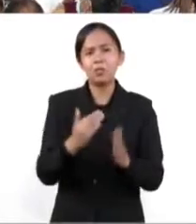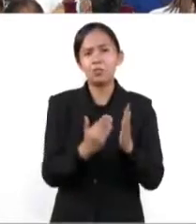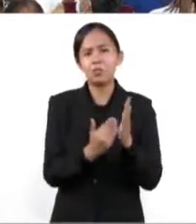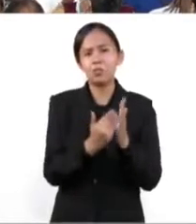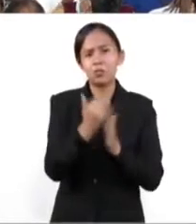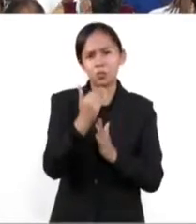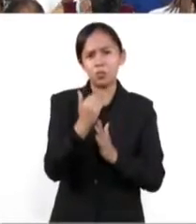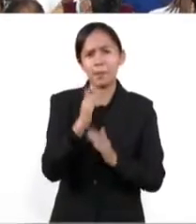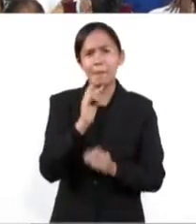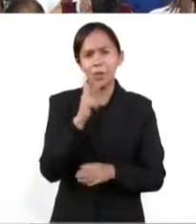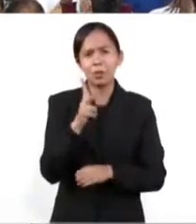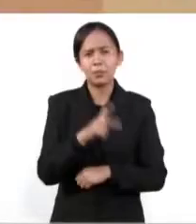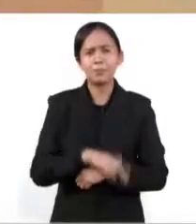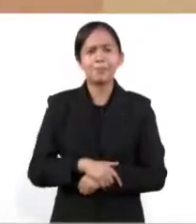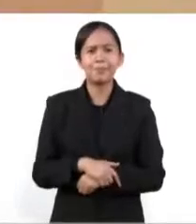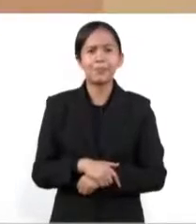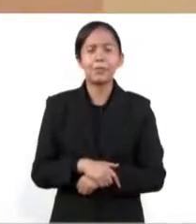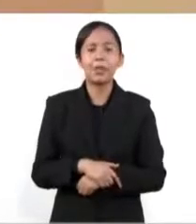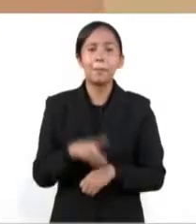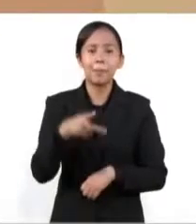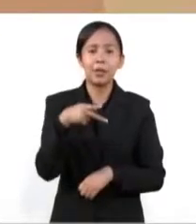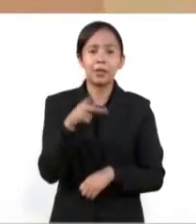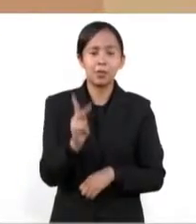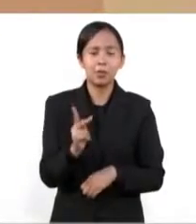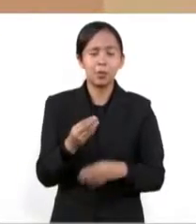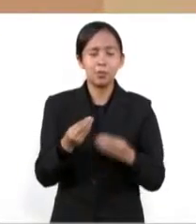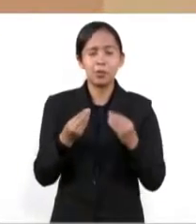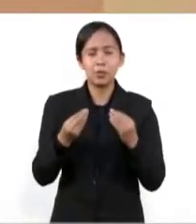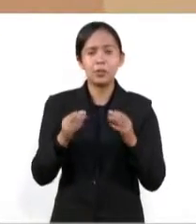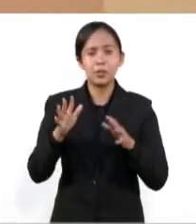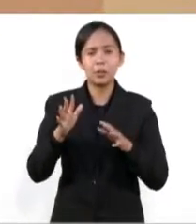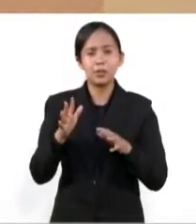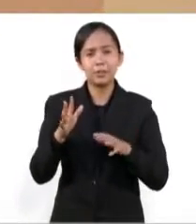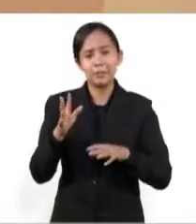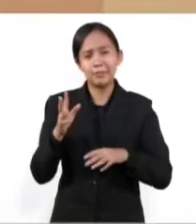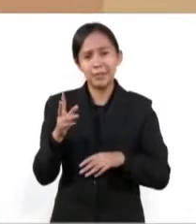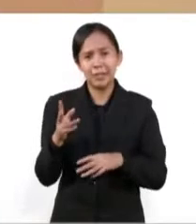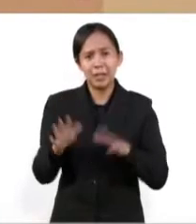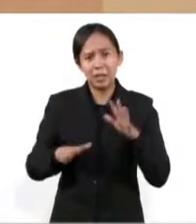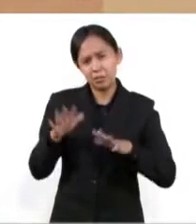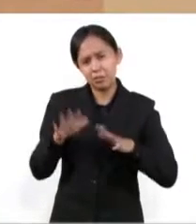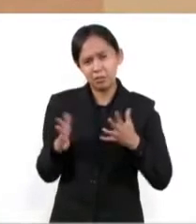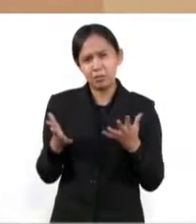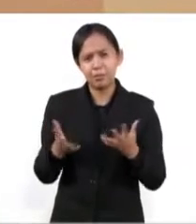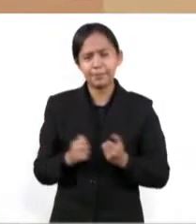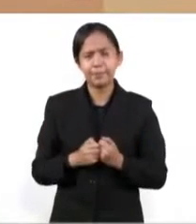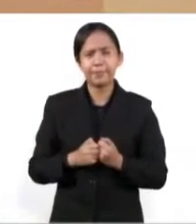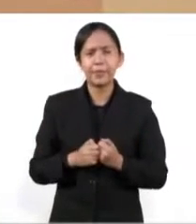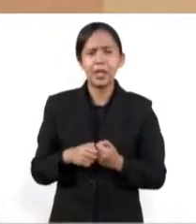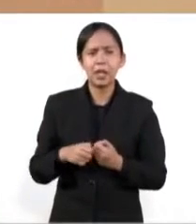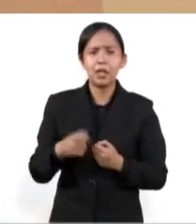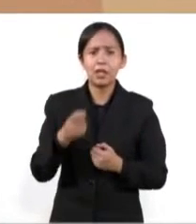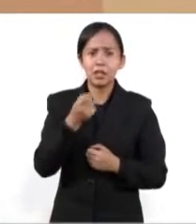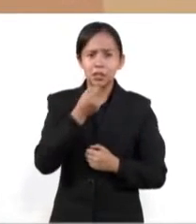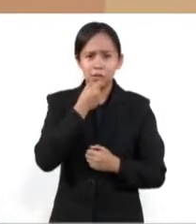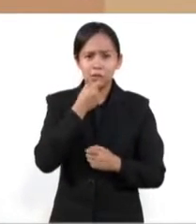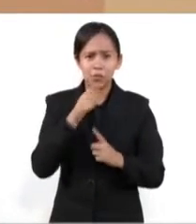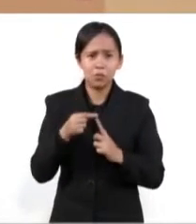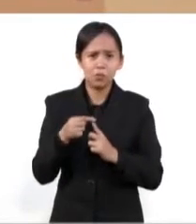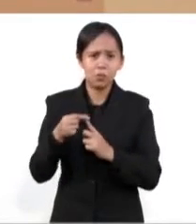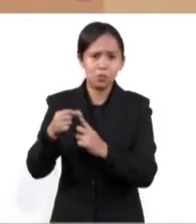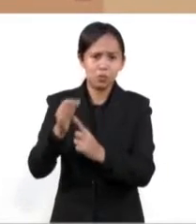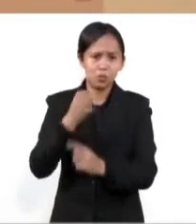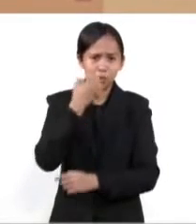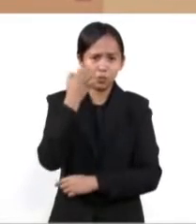sociedad. Pero aún más, muchas veces cuando uno va, lleva a sus hijos a la escuela,